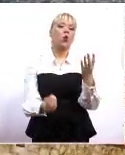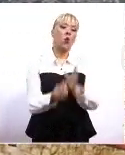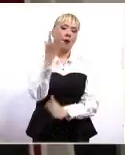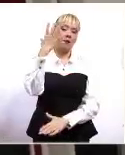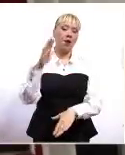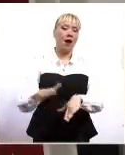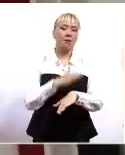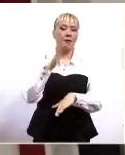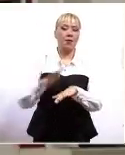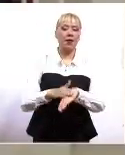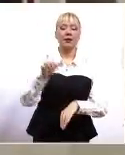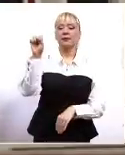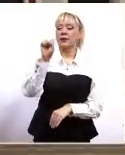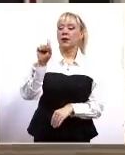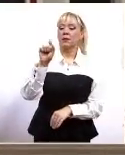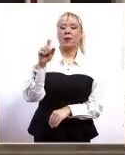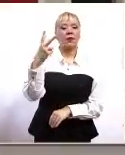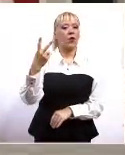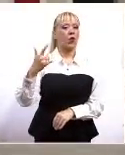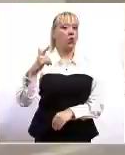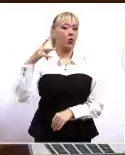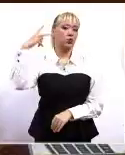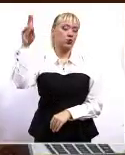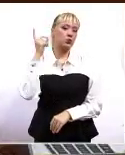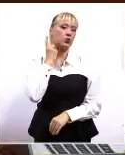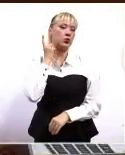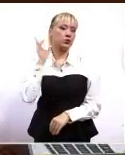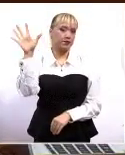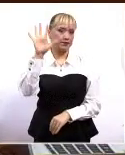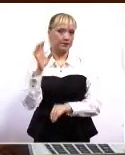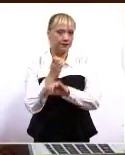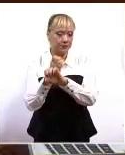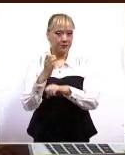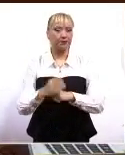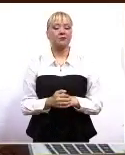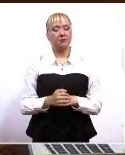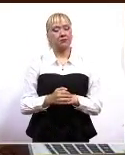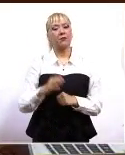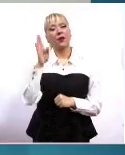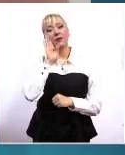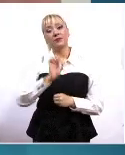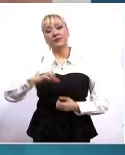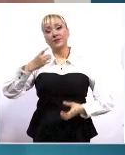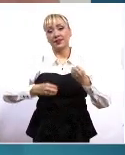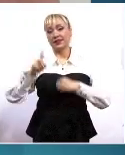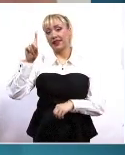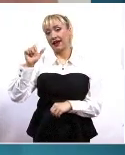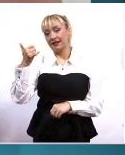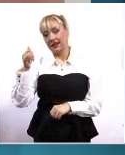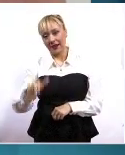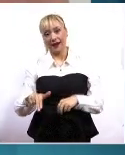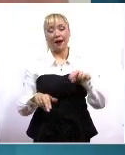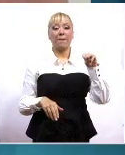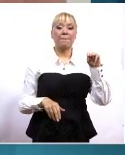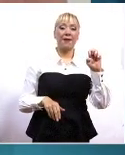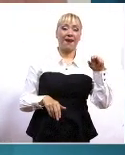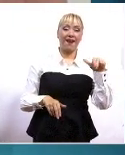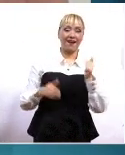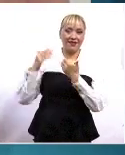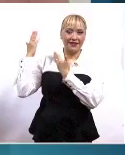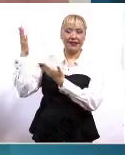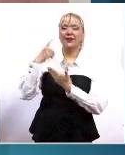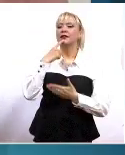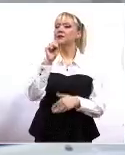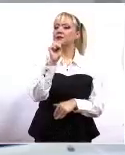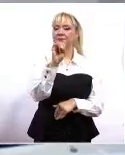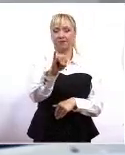aprobado el sábado 22 de julio por el Congreso Estatal. En este caso, los ministros Pérez Dayán y Gutiérrez Ortiz Mena concedieron la suspensión